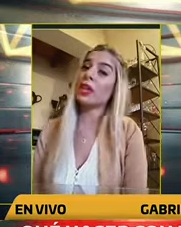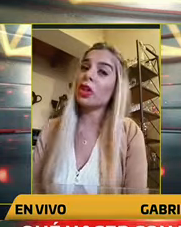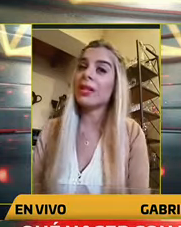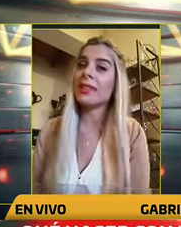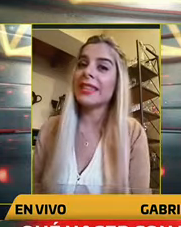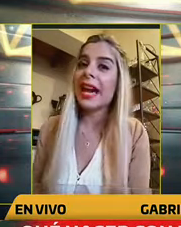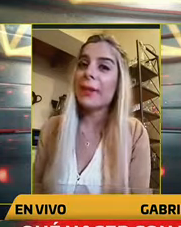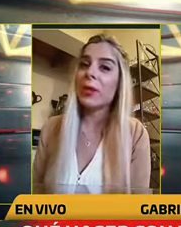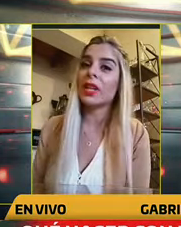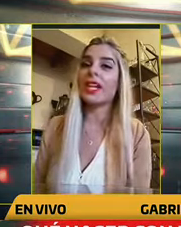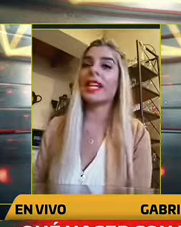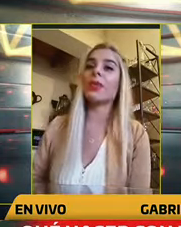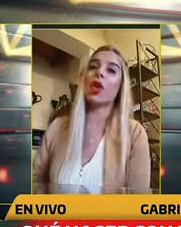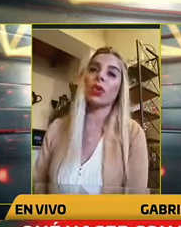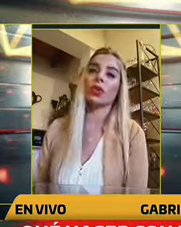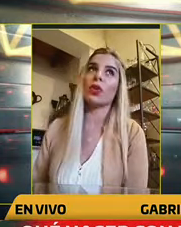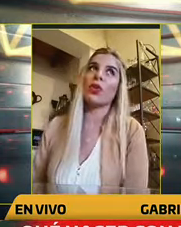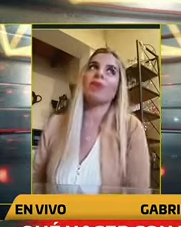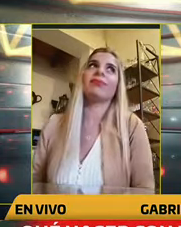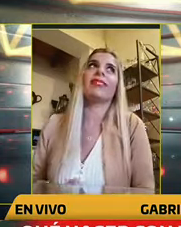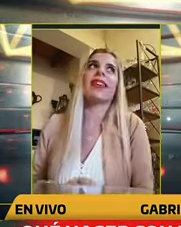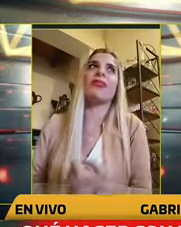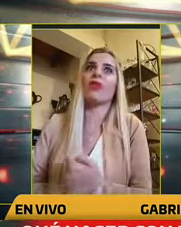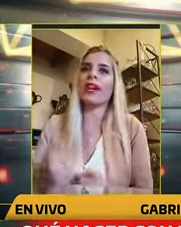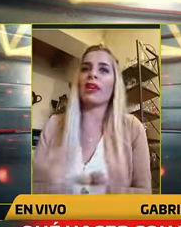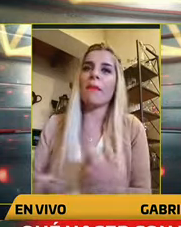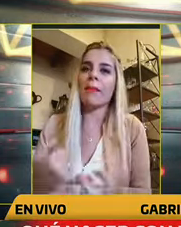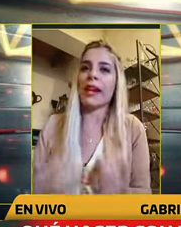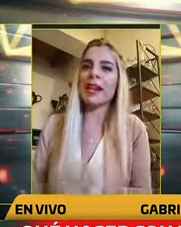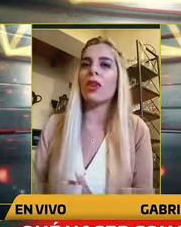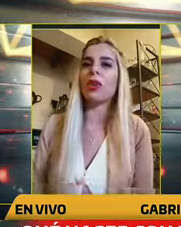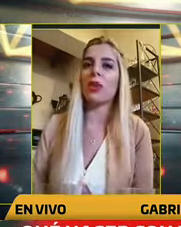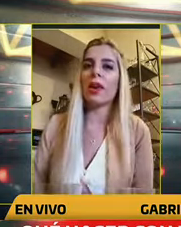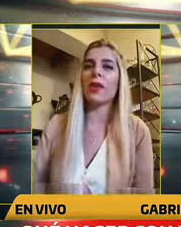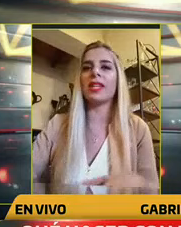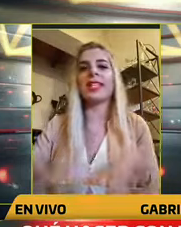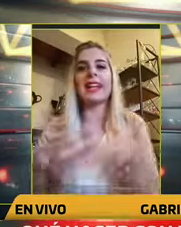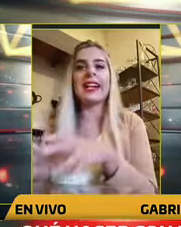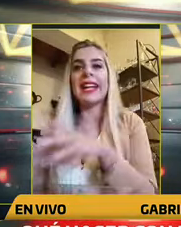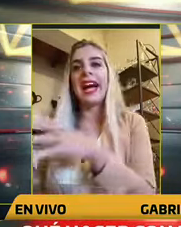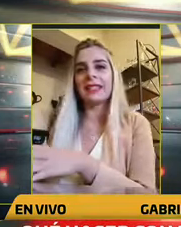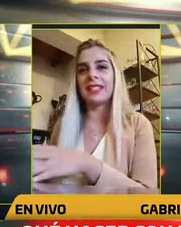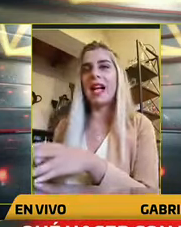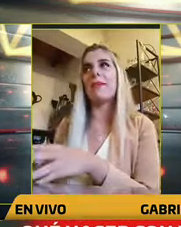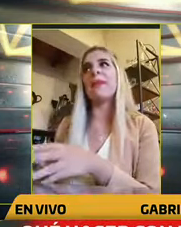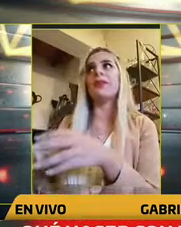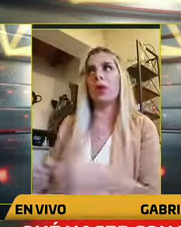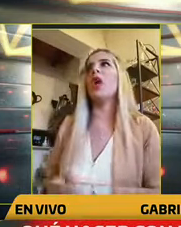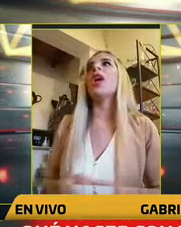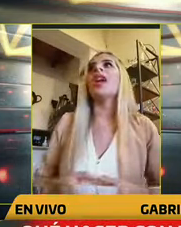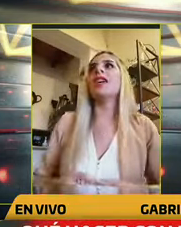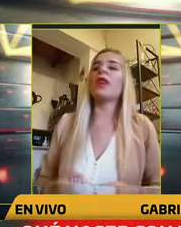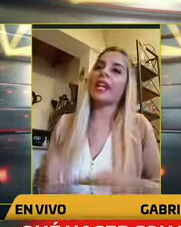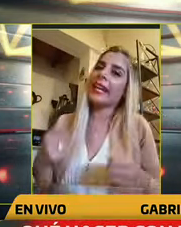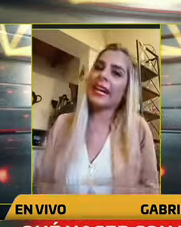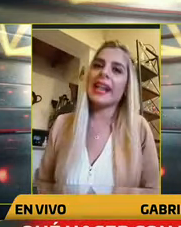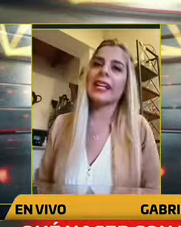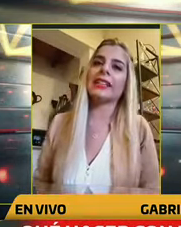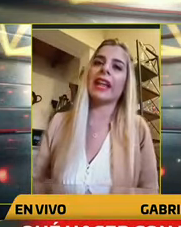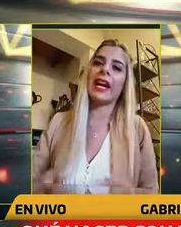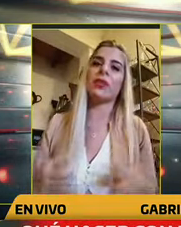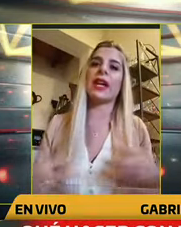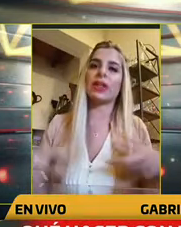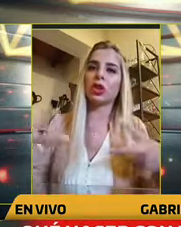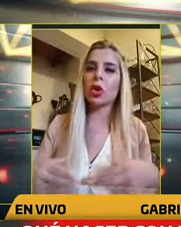muchas veces nos limitamos y queremos todo de afuera, comprar los juegos y darles así nada más, no. Eso de